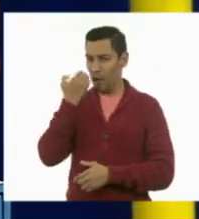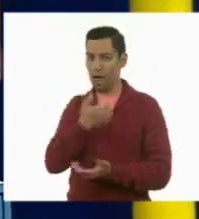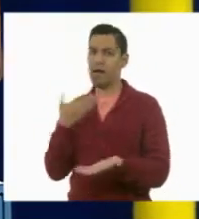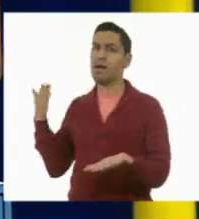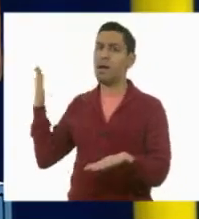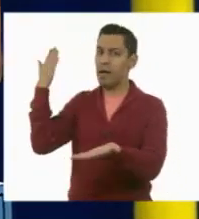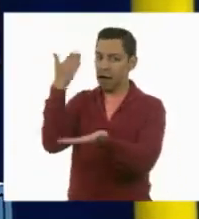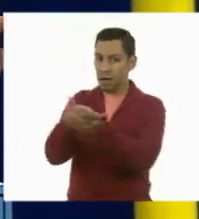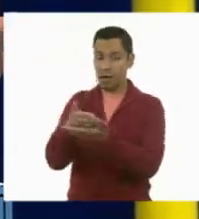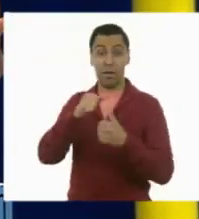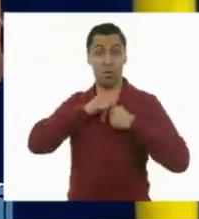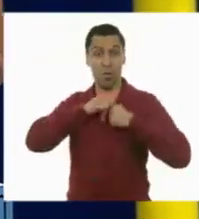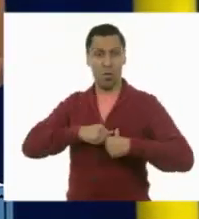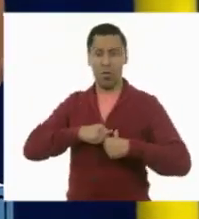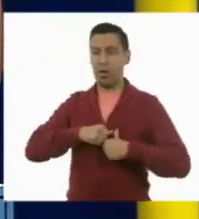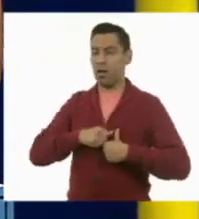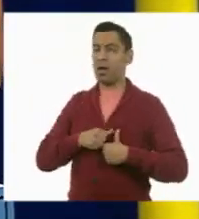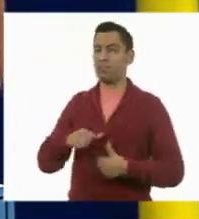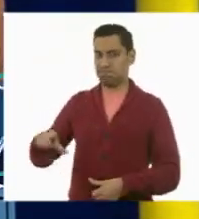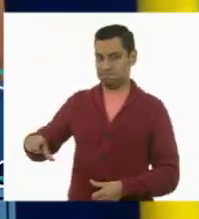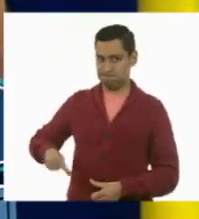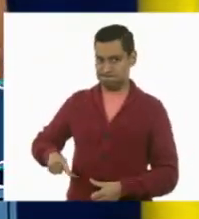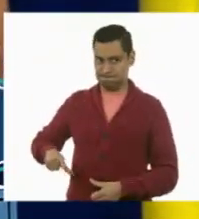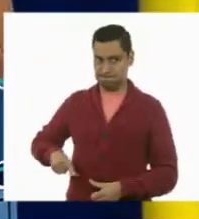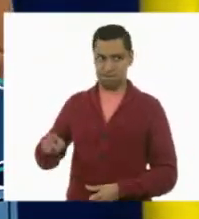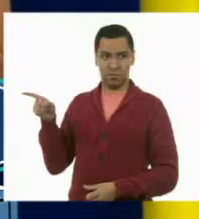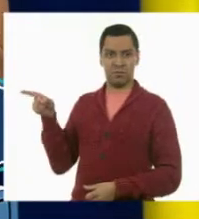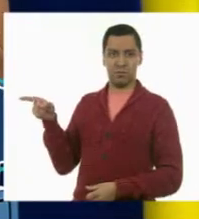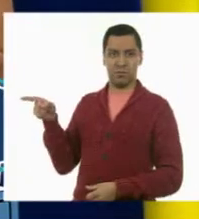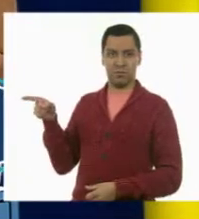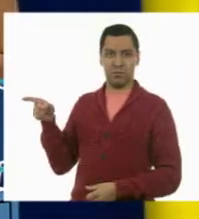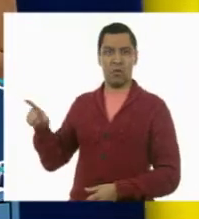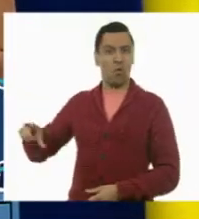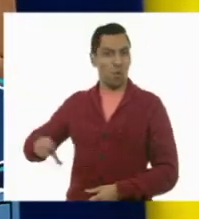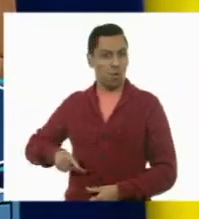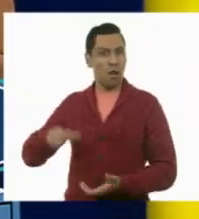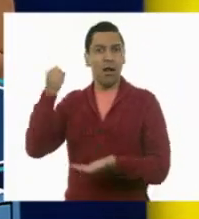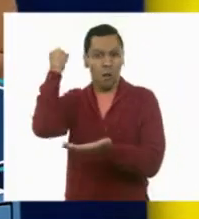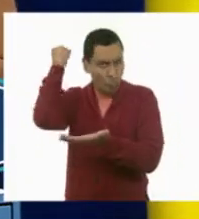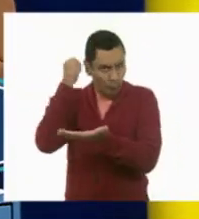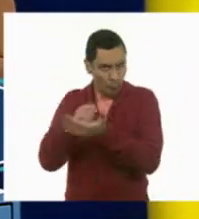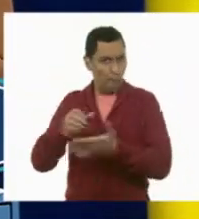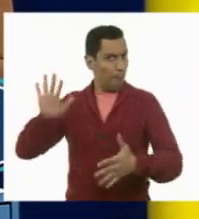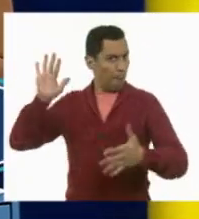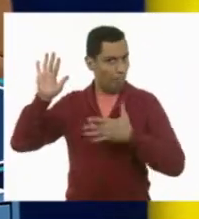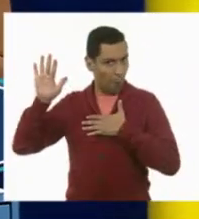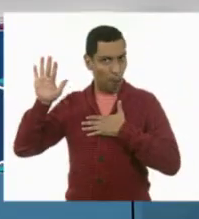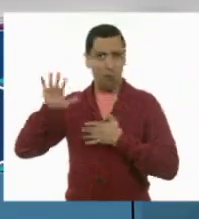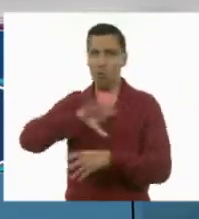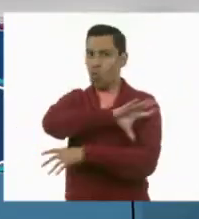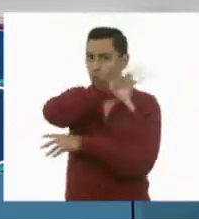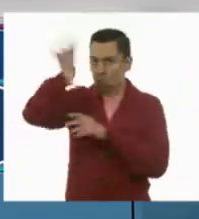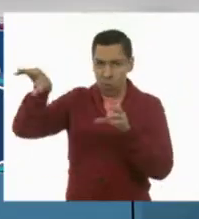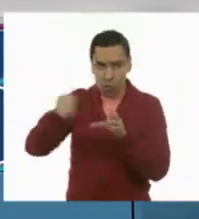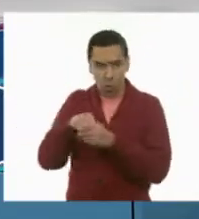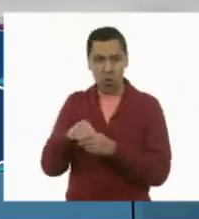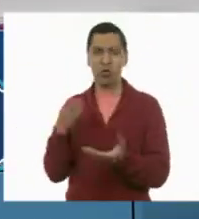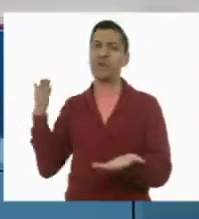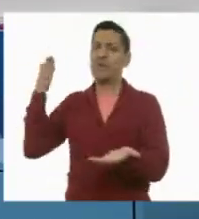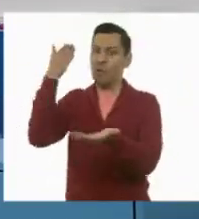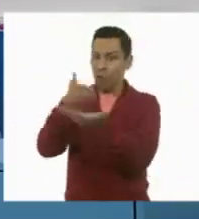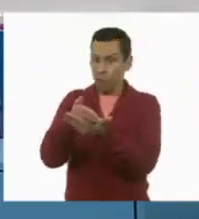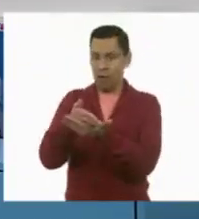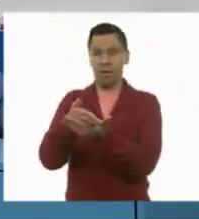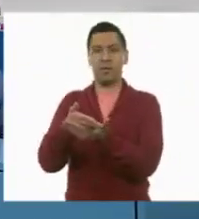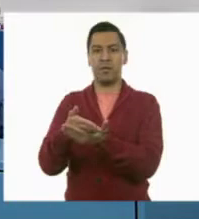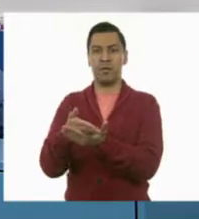asistir a clases. El Estado está obligado a garantizar que todas las niñas y los niños asistan a la escuela. Sí. Exactamente. Y pues vamos a